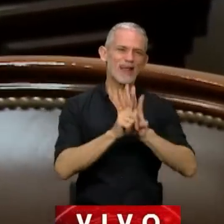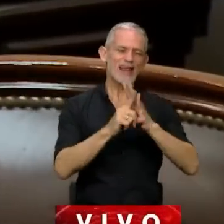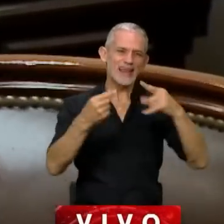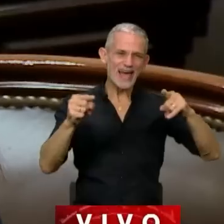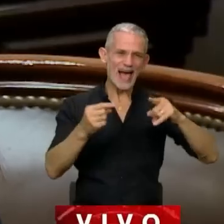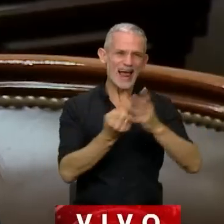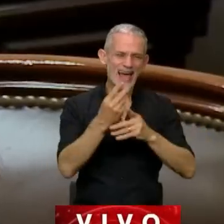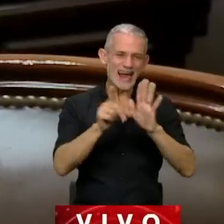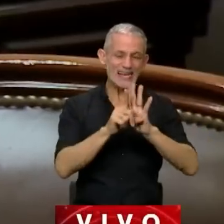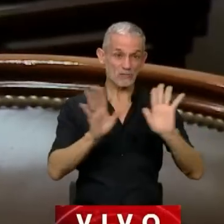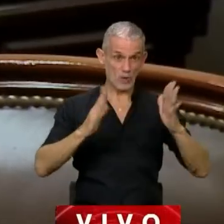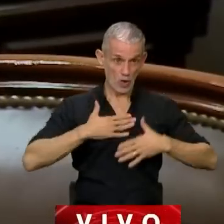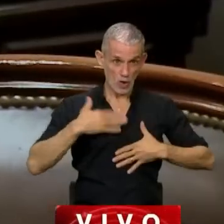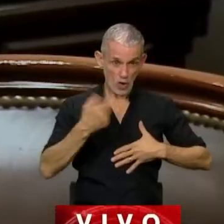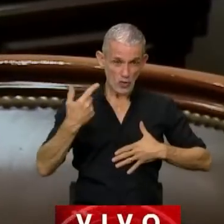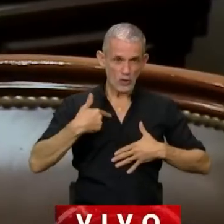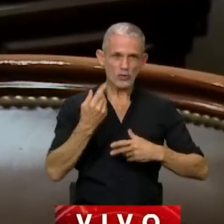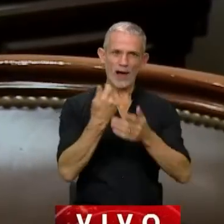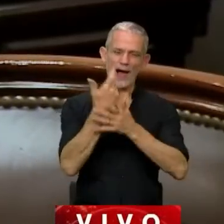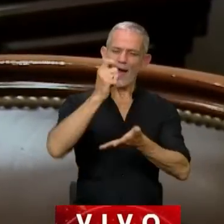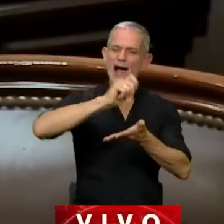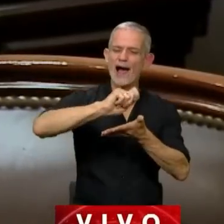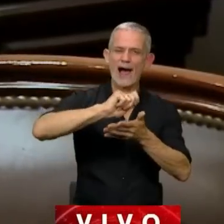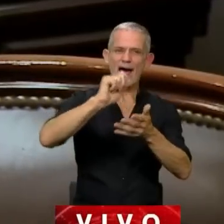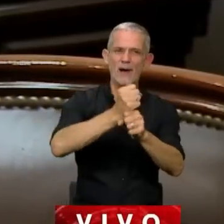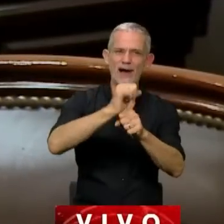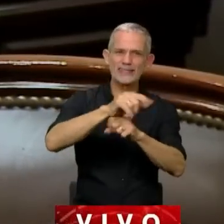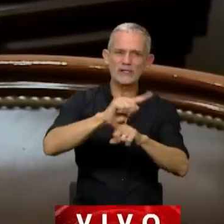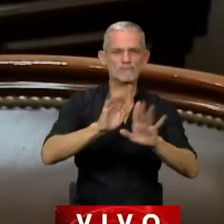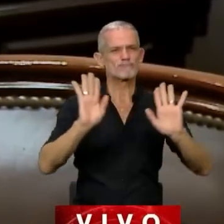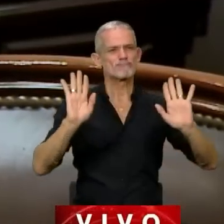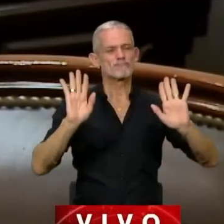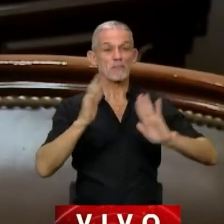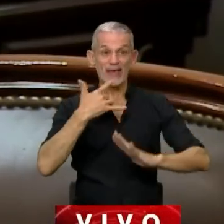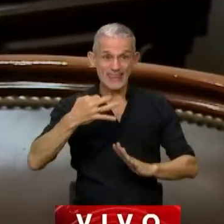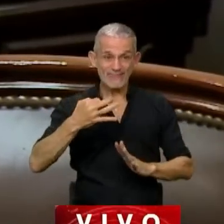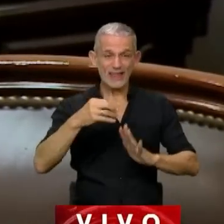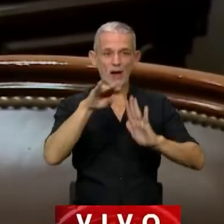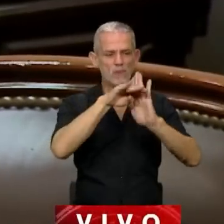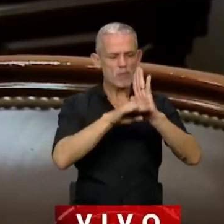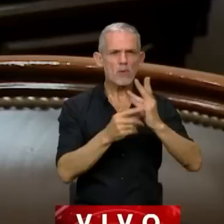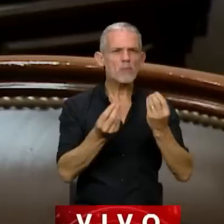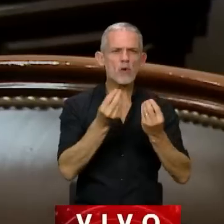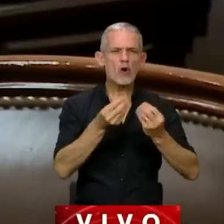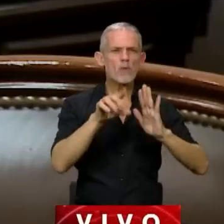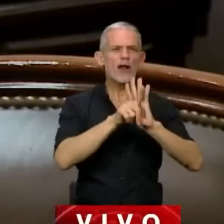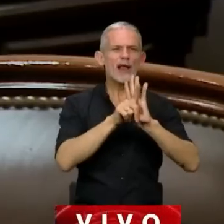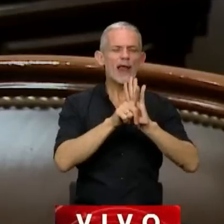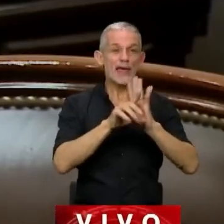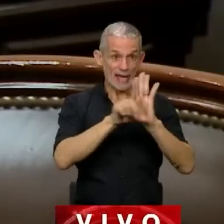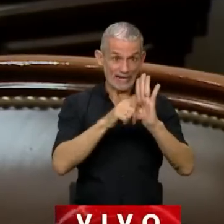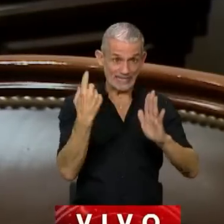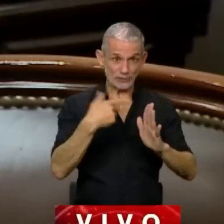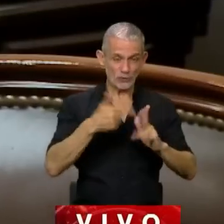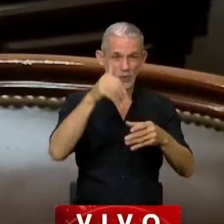tampoco somos los que tenemos la lapicera, porque en realidad la norma se construye no solo con las leyes